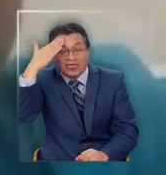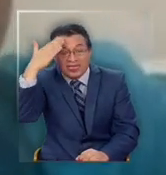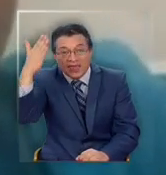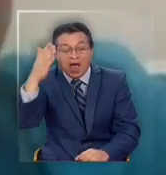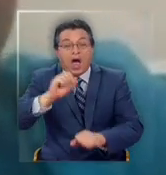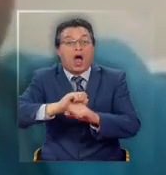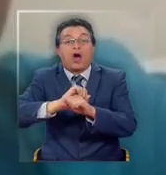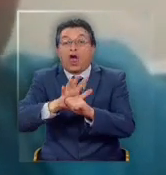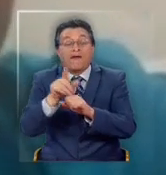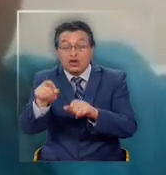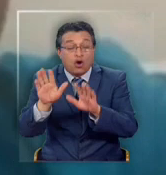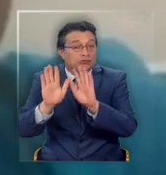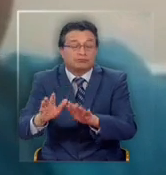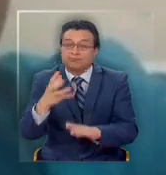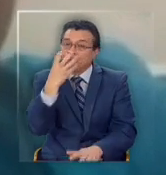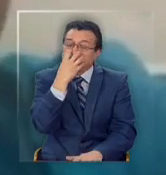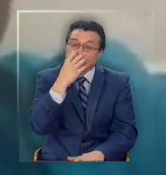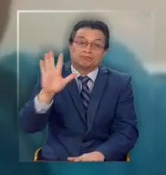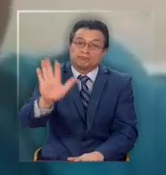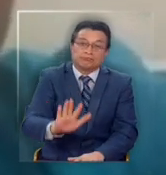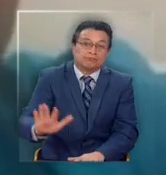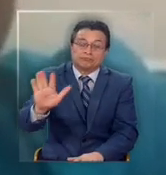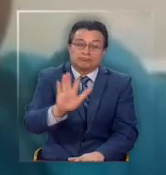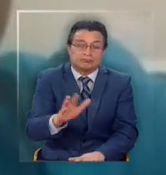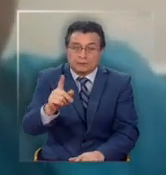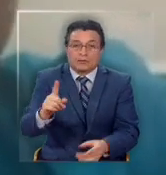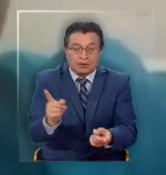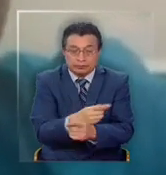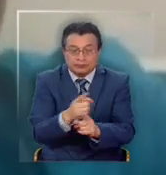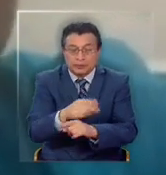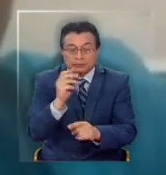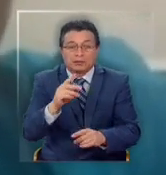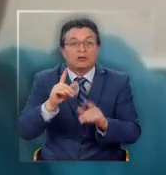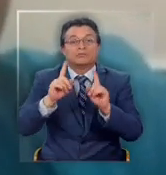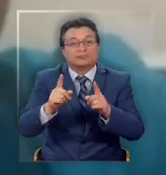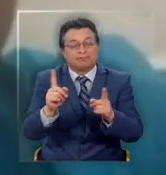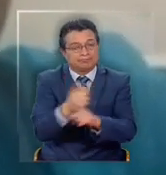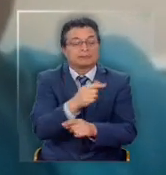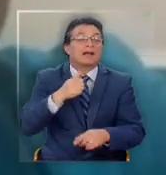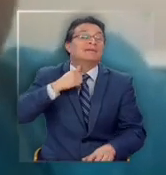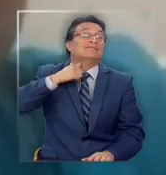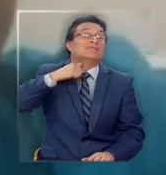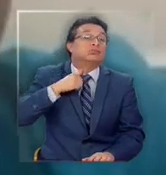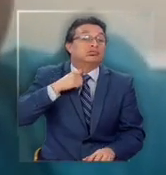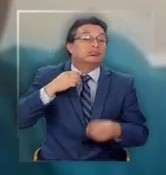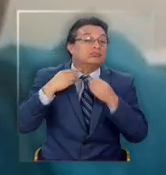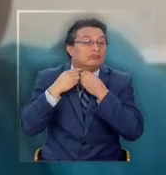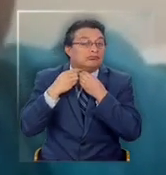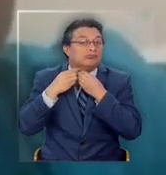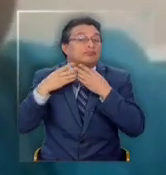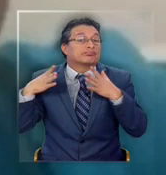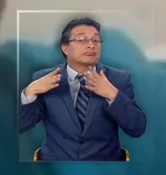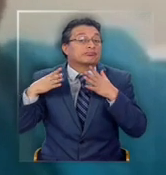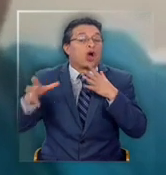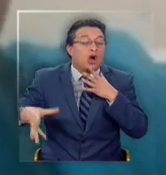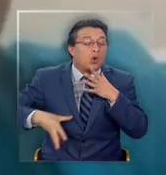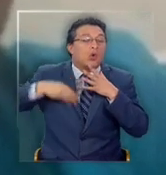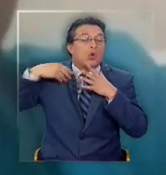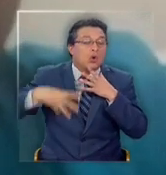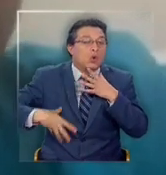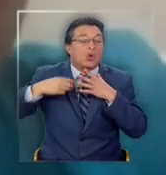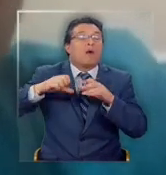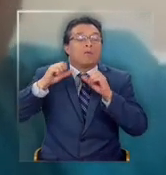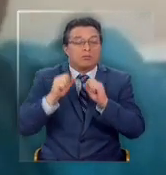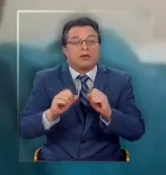veces la única forma de poder irlos retirando es a través de una traqueostomía que permite conectar y desconectar al paciente de